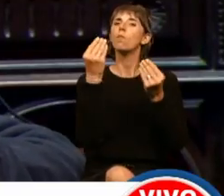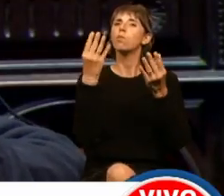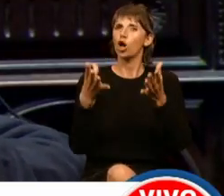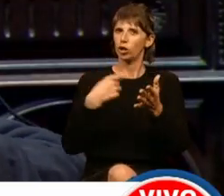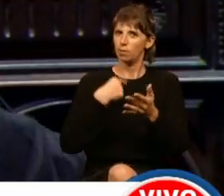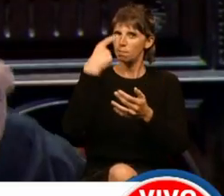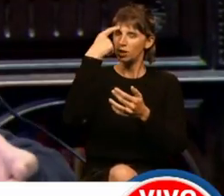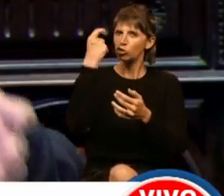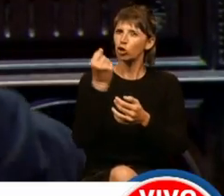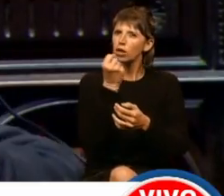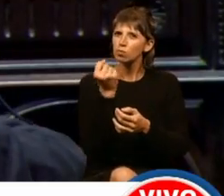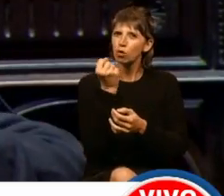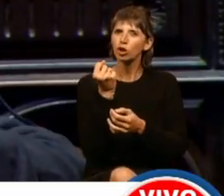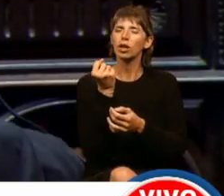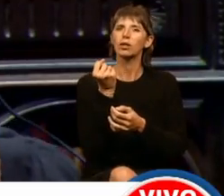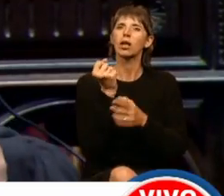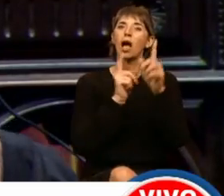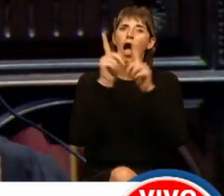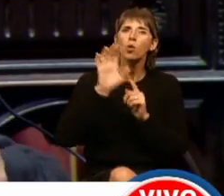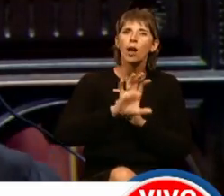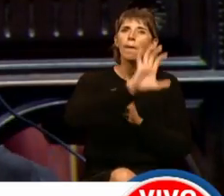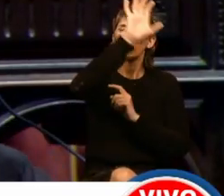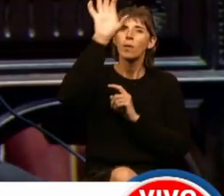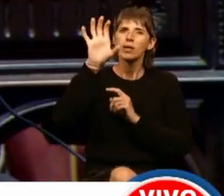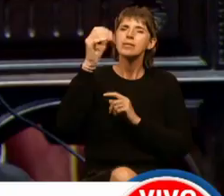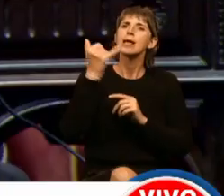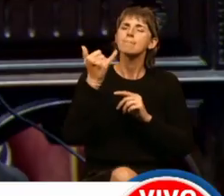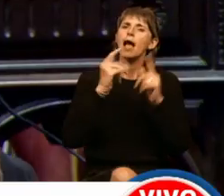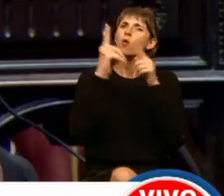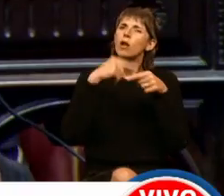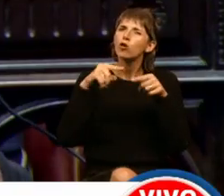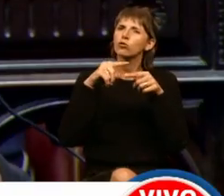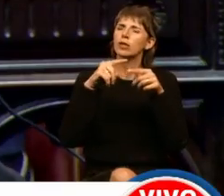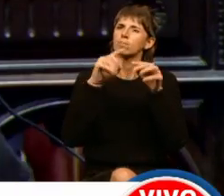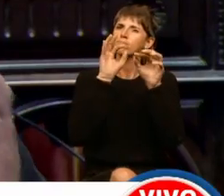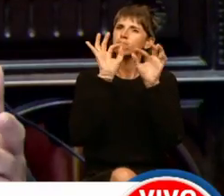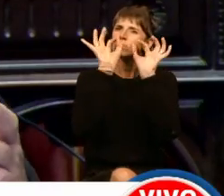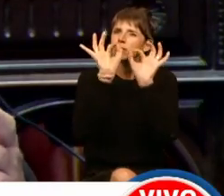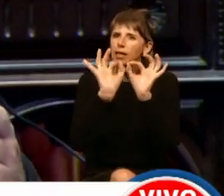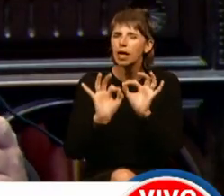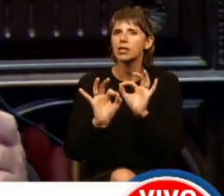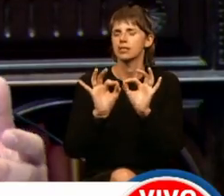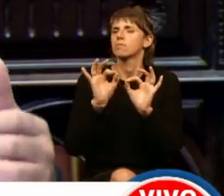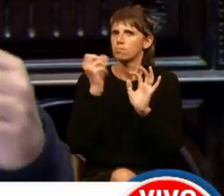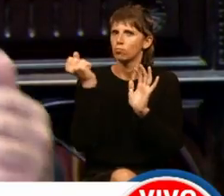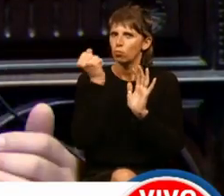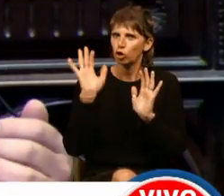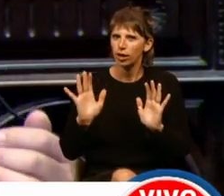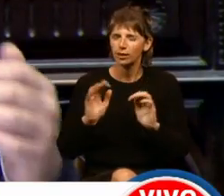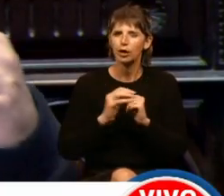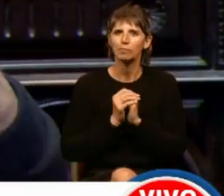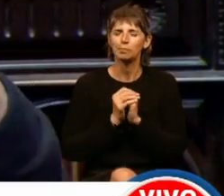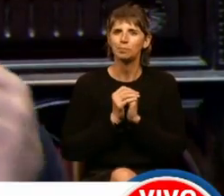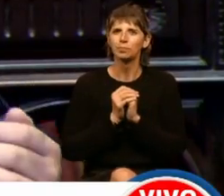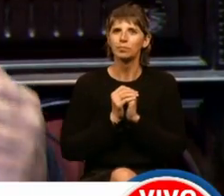habida cuenta que hay en algunas provincias algunas situaciones puntuales que me parece que merecen ser tenidas en cuenta y que a partir